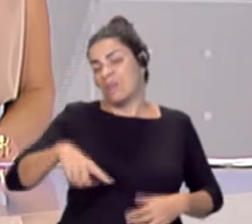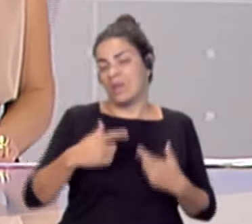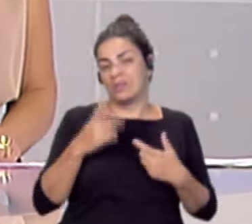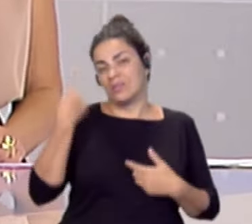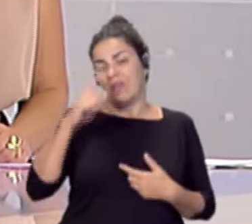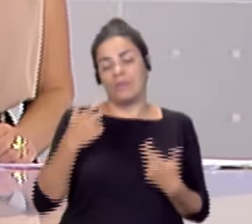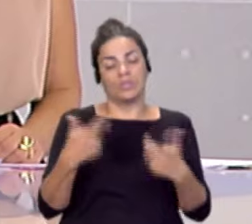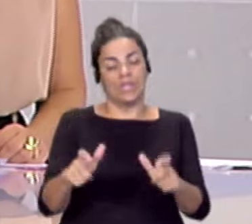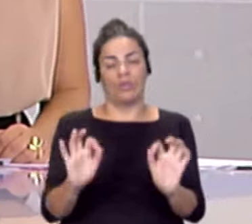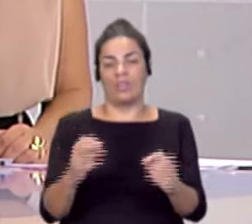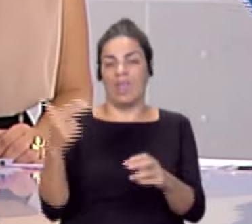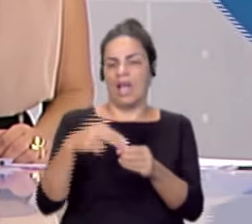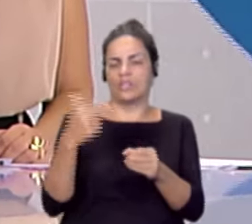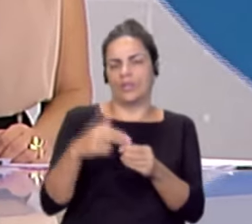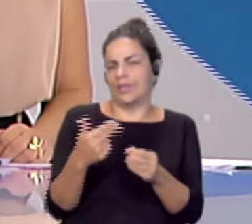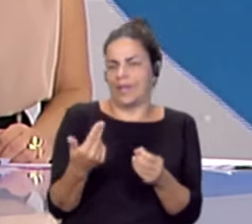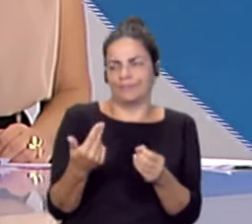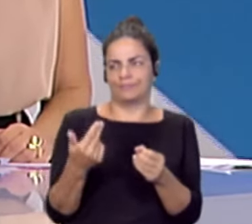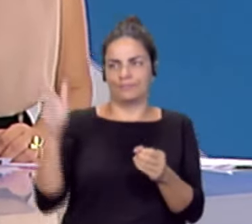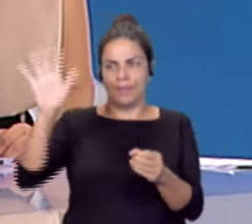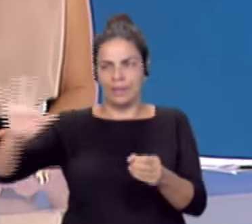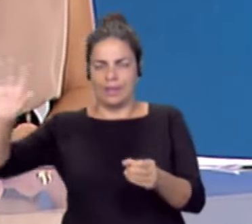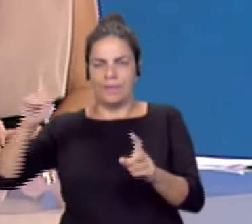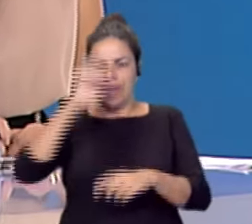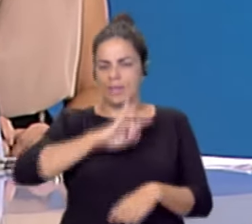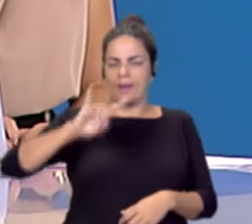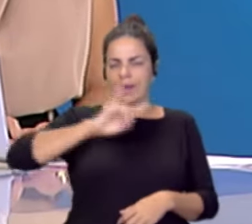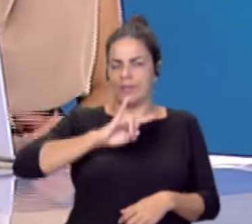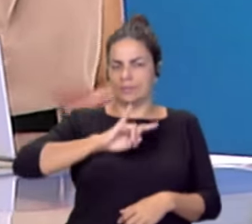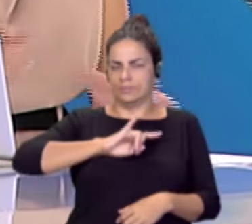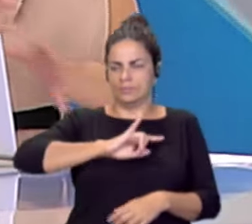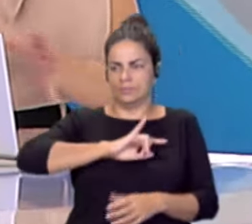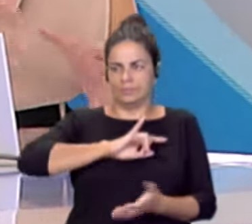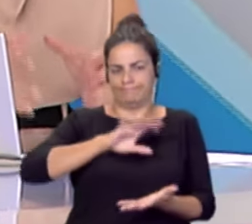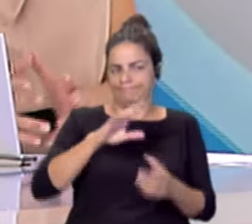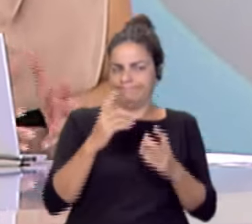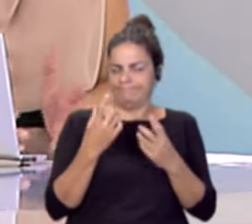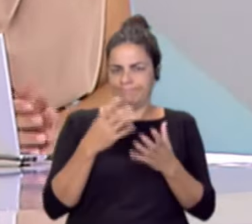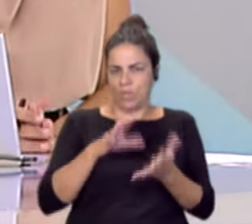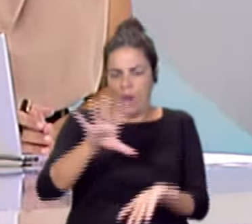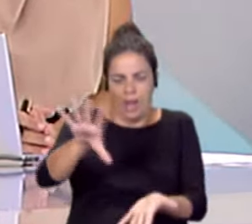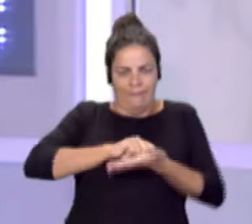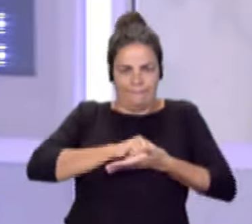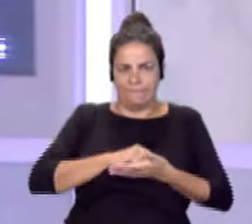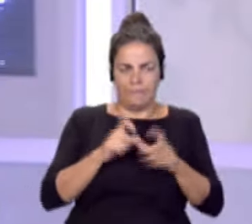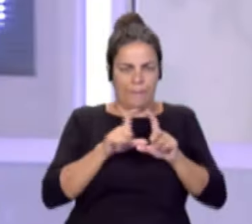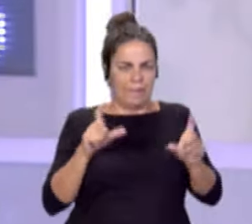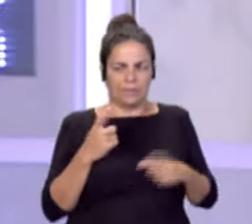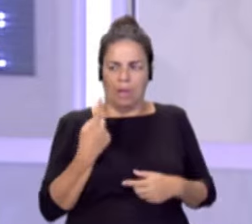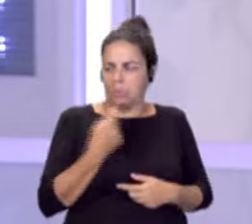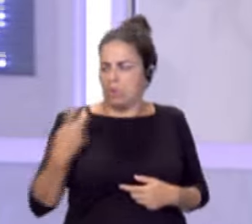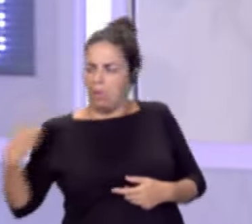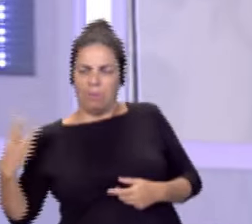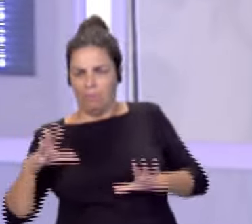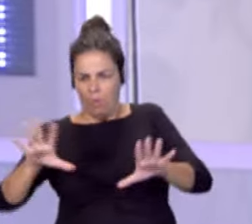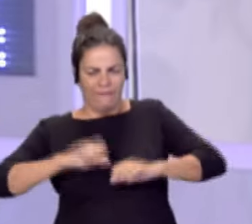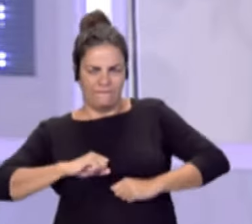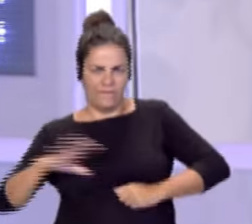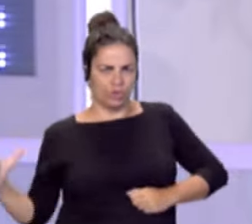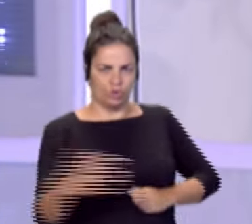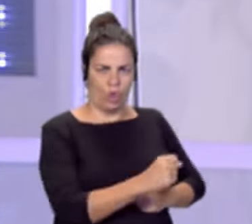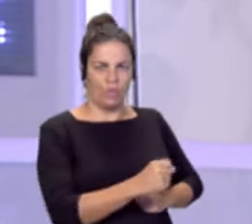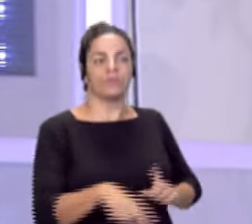concentrado, tanto a nivel estatal, pero a nivel en Canarias está muy concentrado. Sí, en pocas empresas. Muy pocas, y además con un funcionamiento